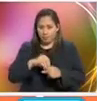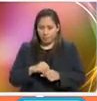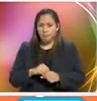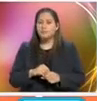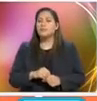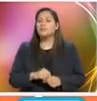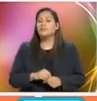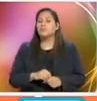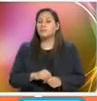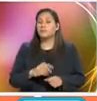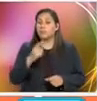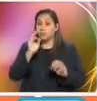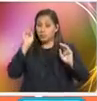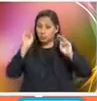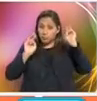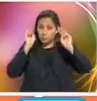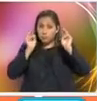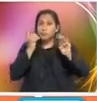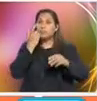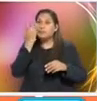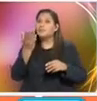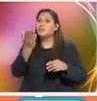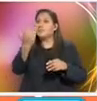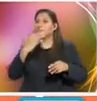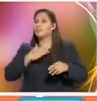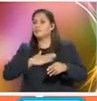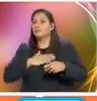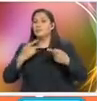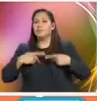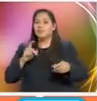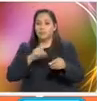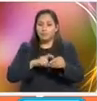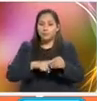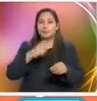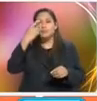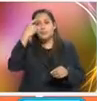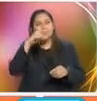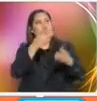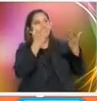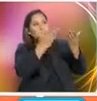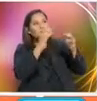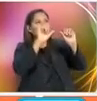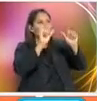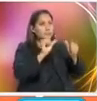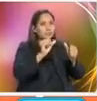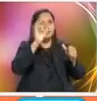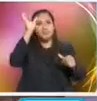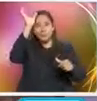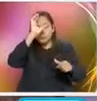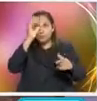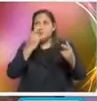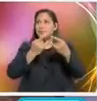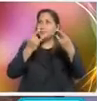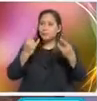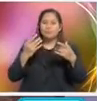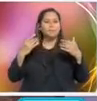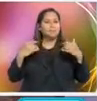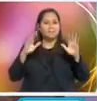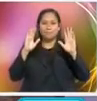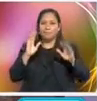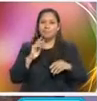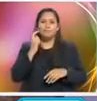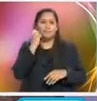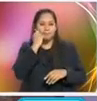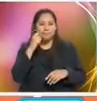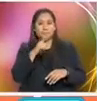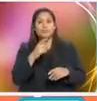una de las vocaciones de los museos es formar públicos para las diversas manifestaciones del arte, la cultura, la historia, en fin, ¿no? Entonces,